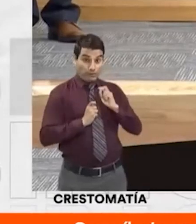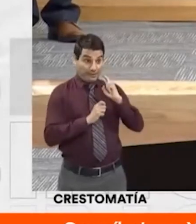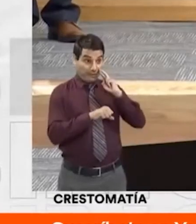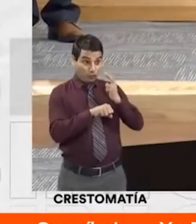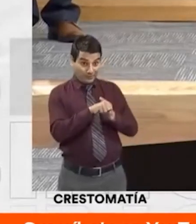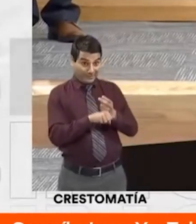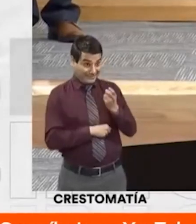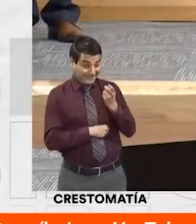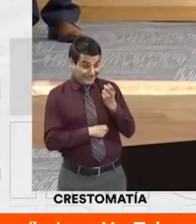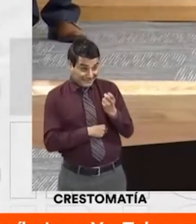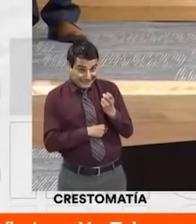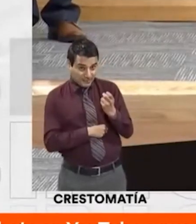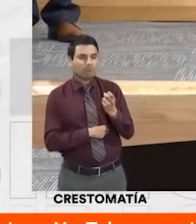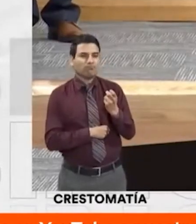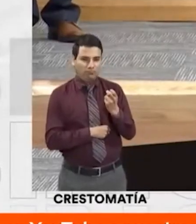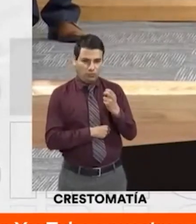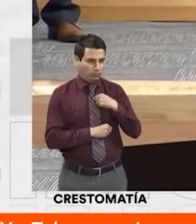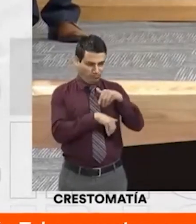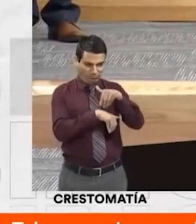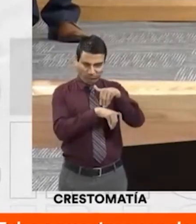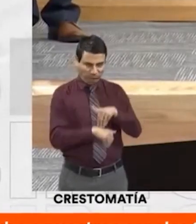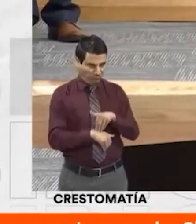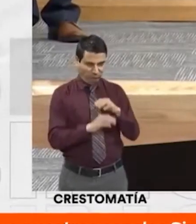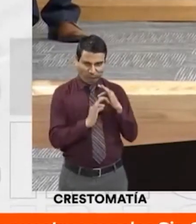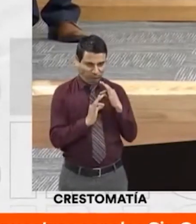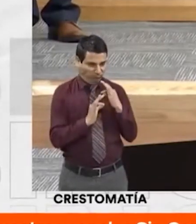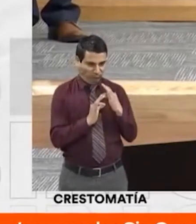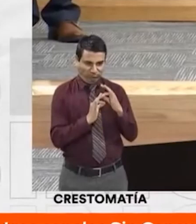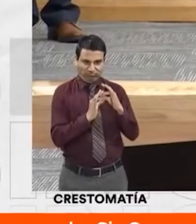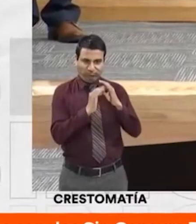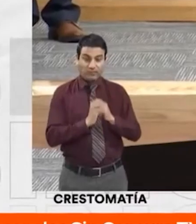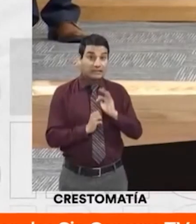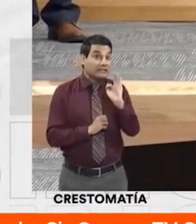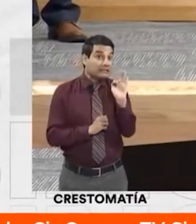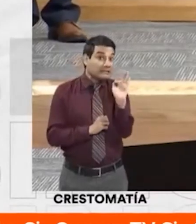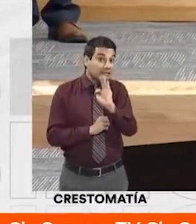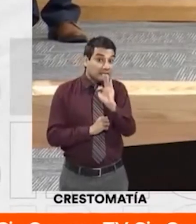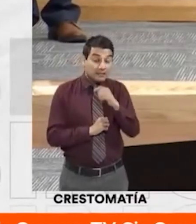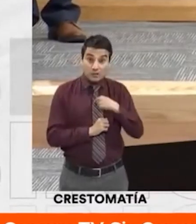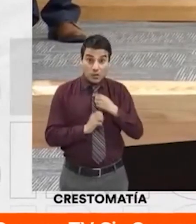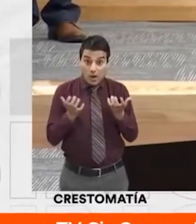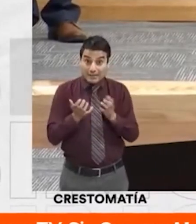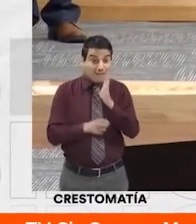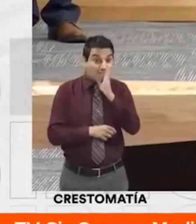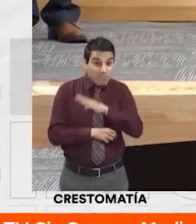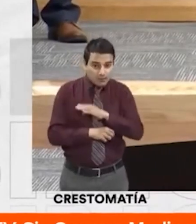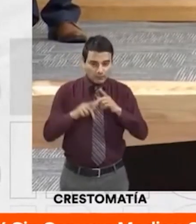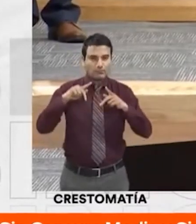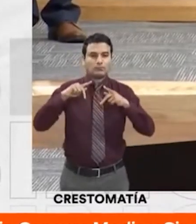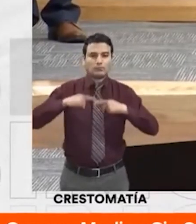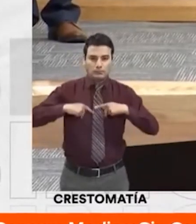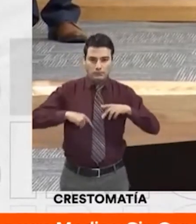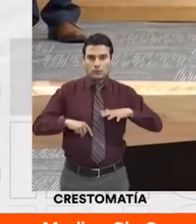en vivo en tiempo real en la cámara de diputados y celebro y hago votos porque su desempeño sea ético